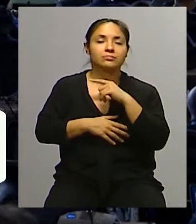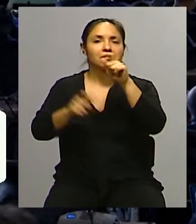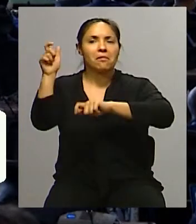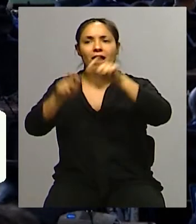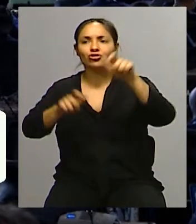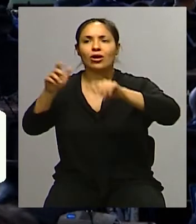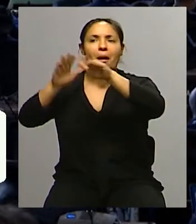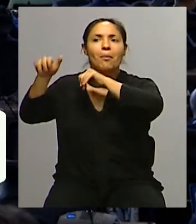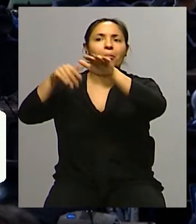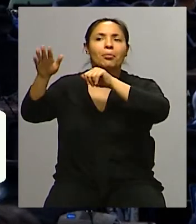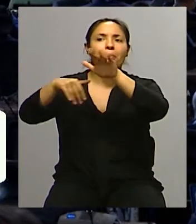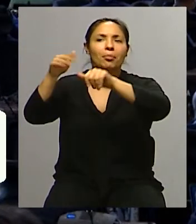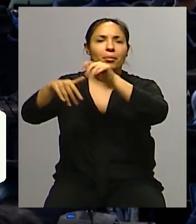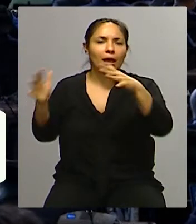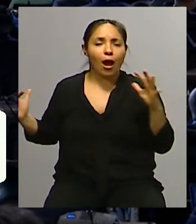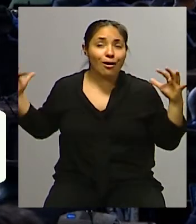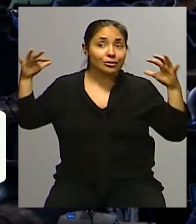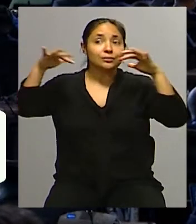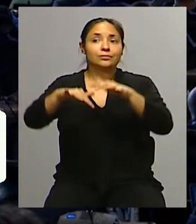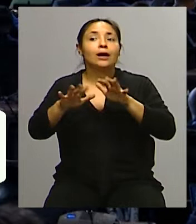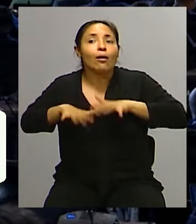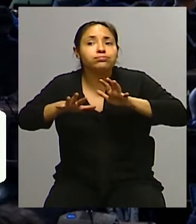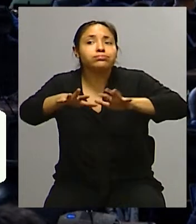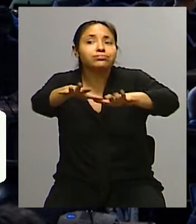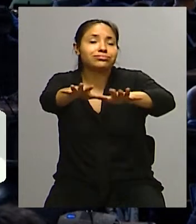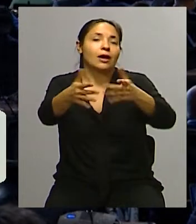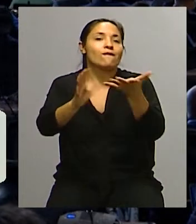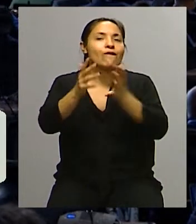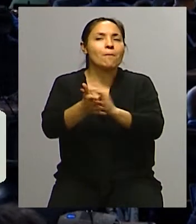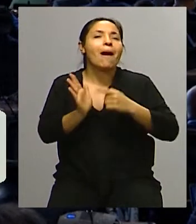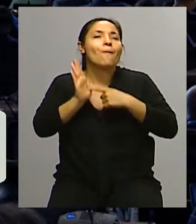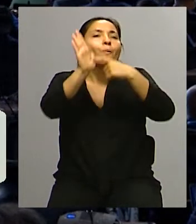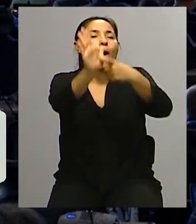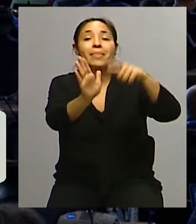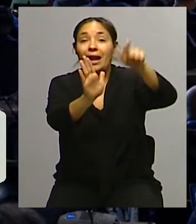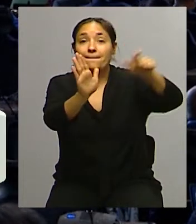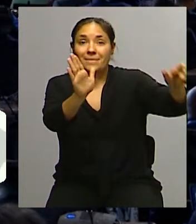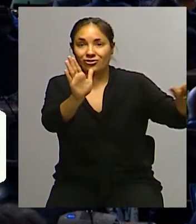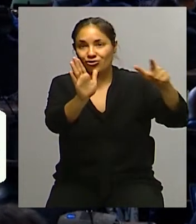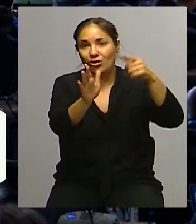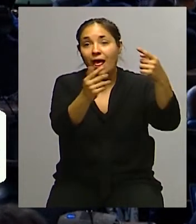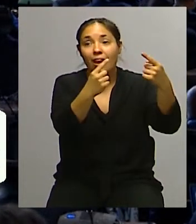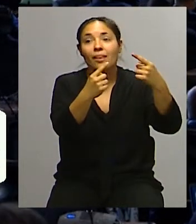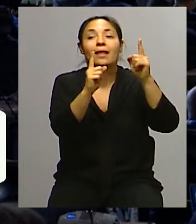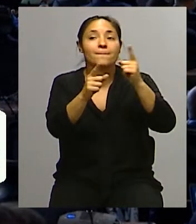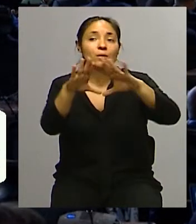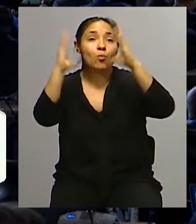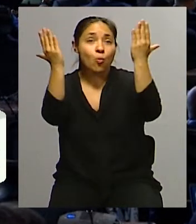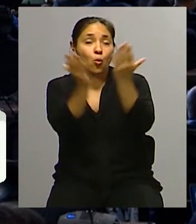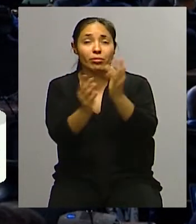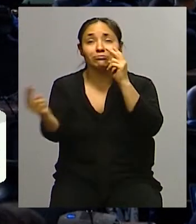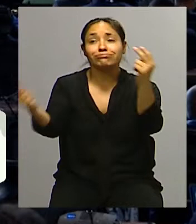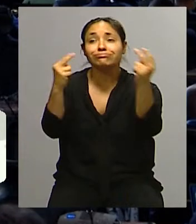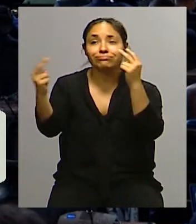muchísima gente y de alguna manera lo que hacen saber, no solamente a los líderes que están adentro de los predios, sino al mundo entero, que la